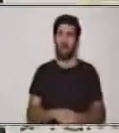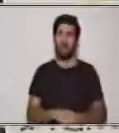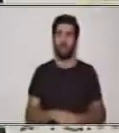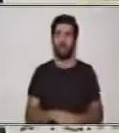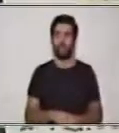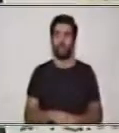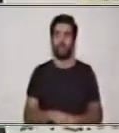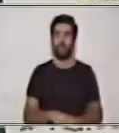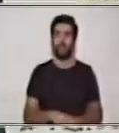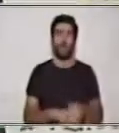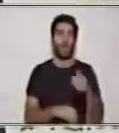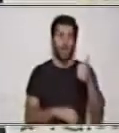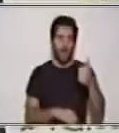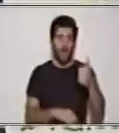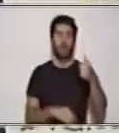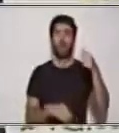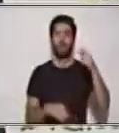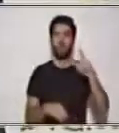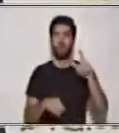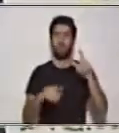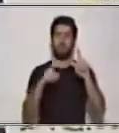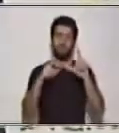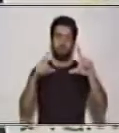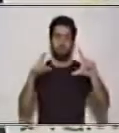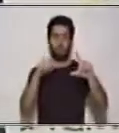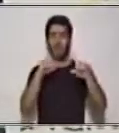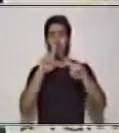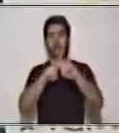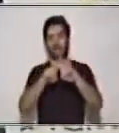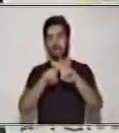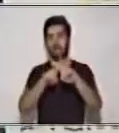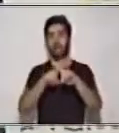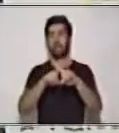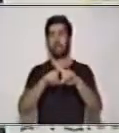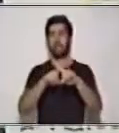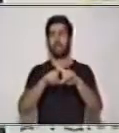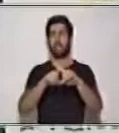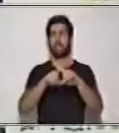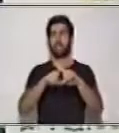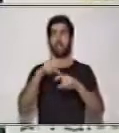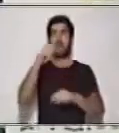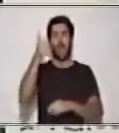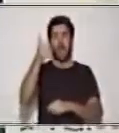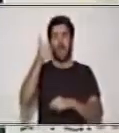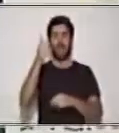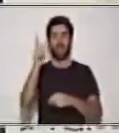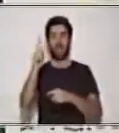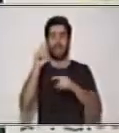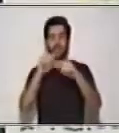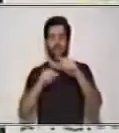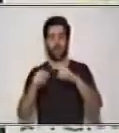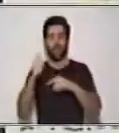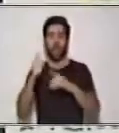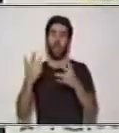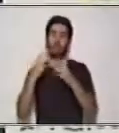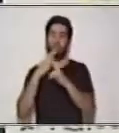AX dividido A, solamente nos queda X. AY dividido A,